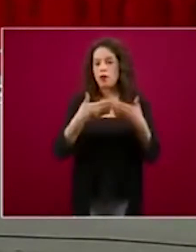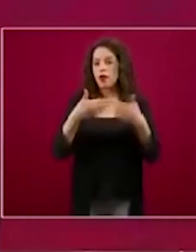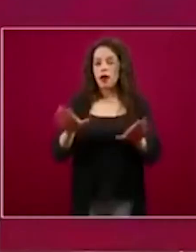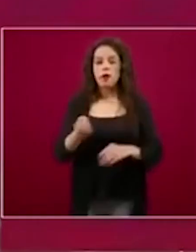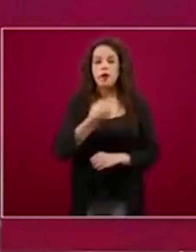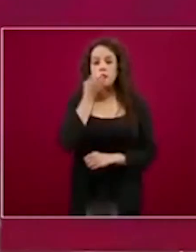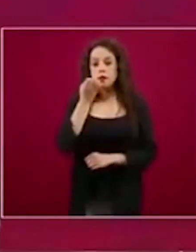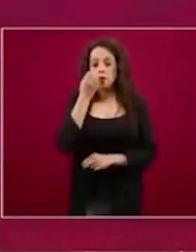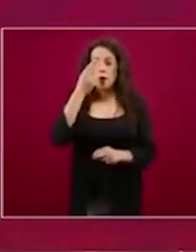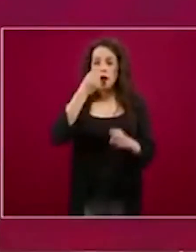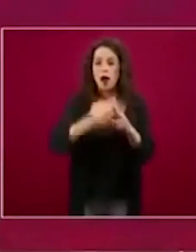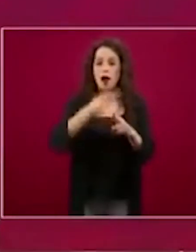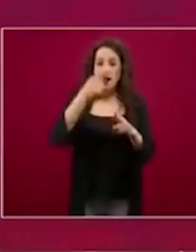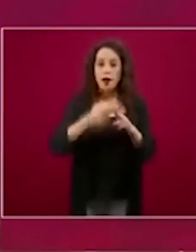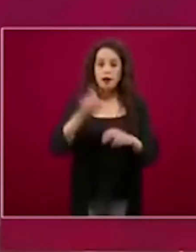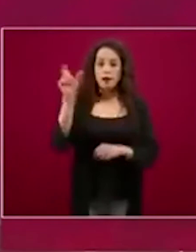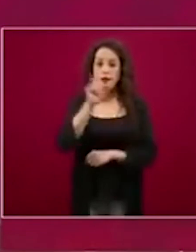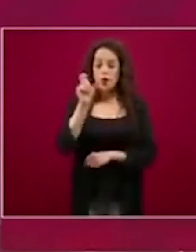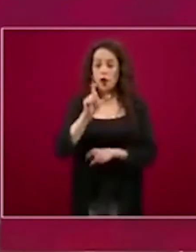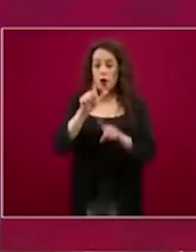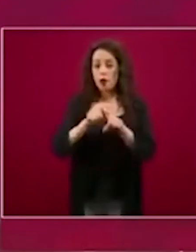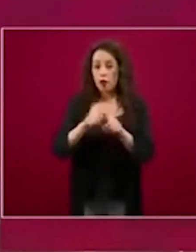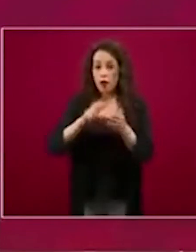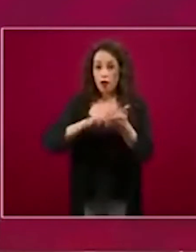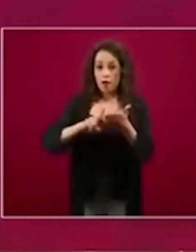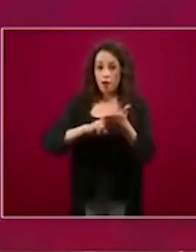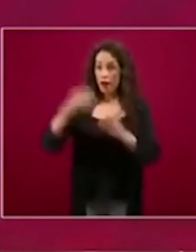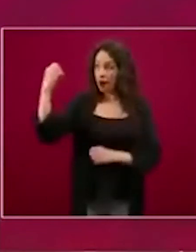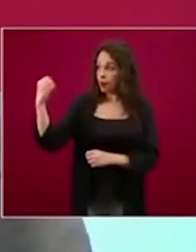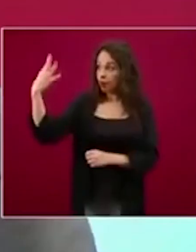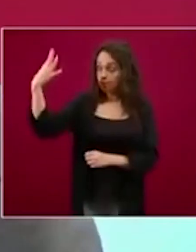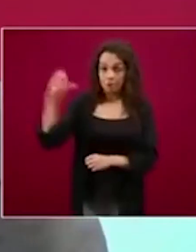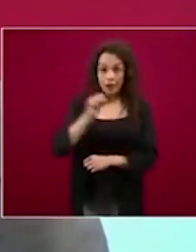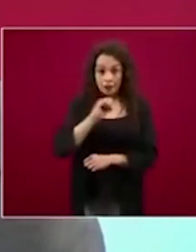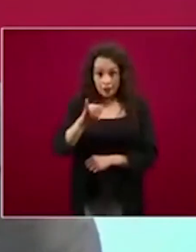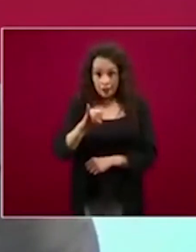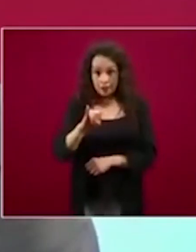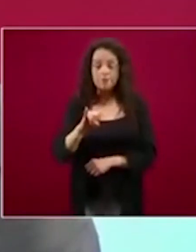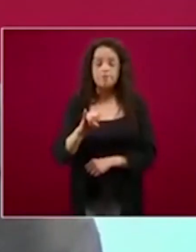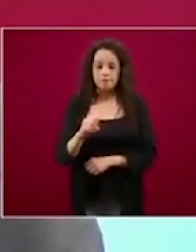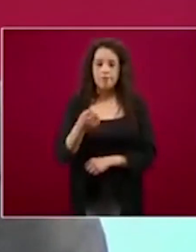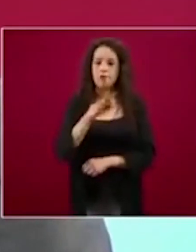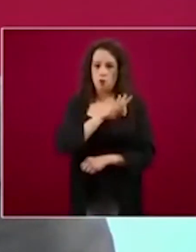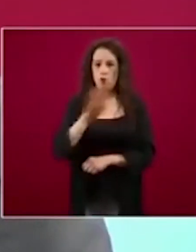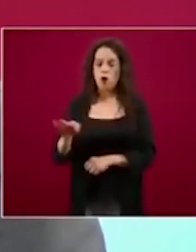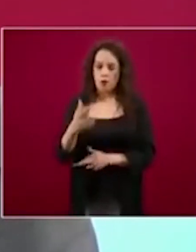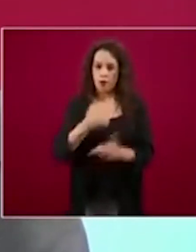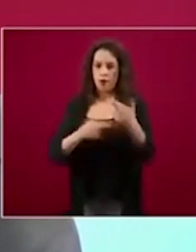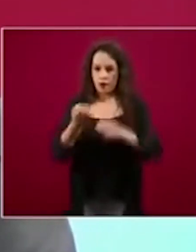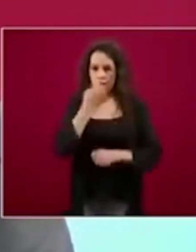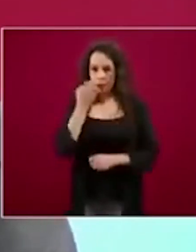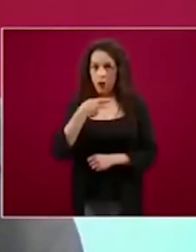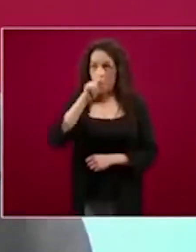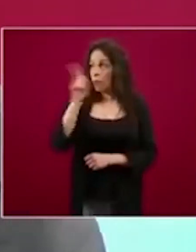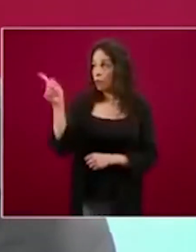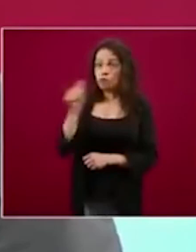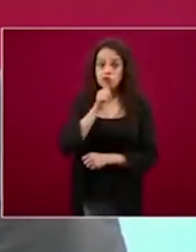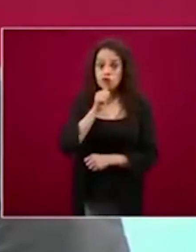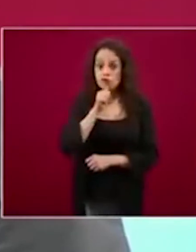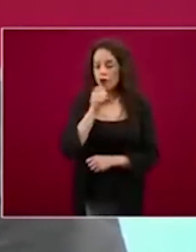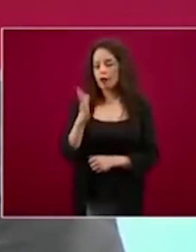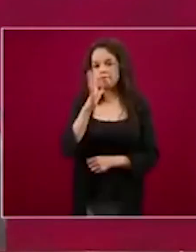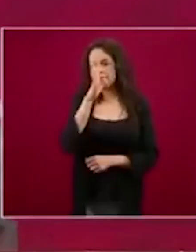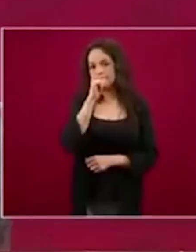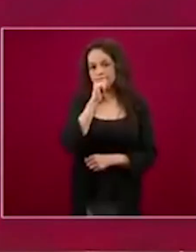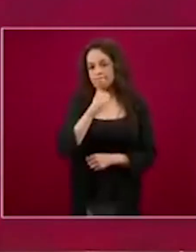estemos en semáforo verde. Sin semáforo verde no hay actividad escolar, y por actividad escolar